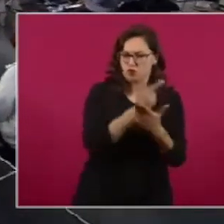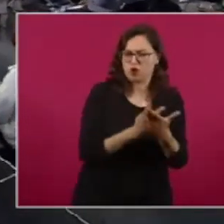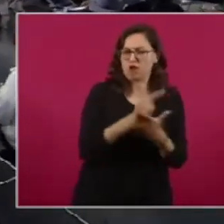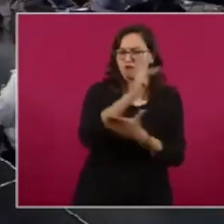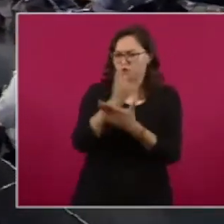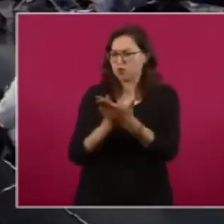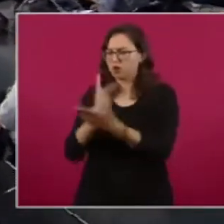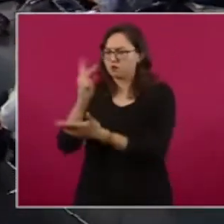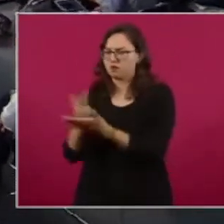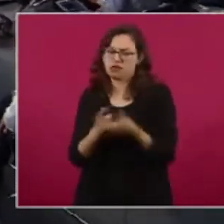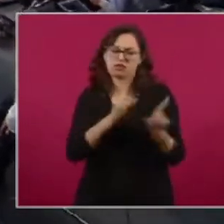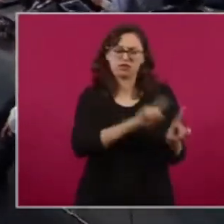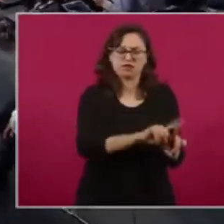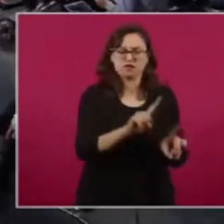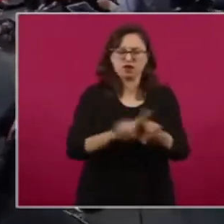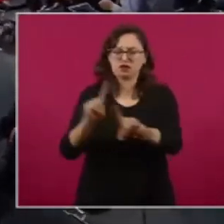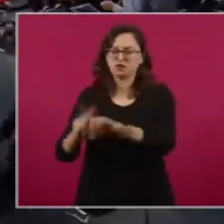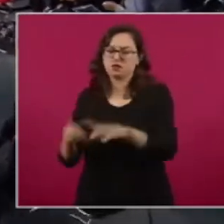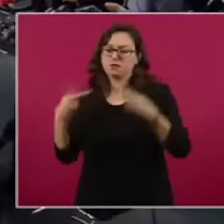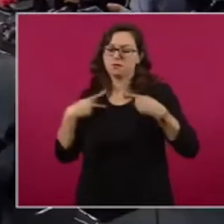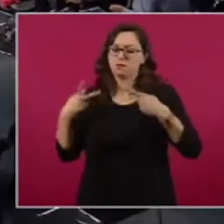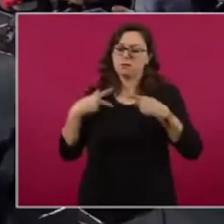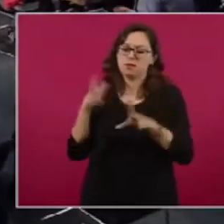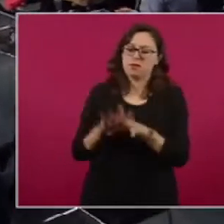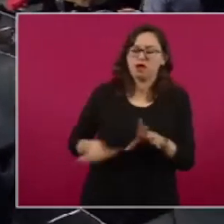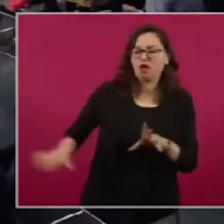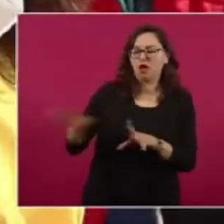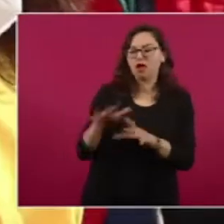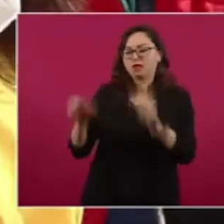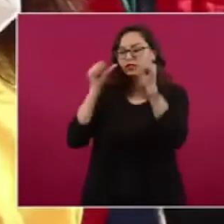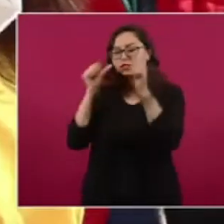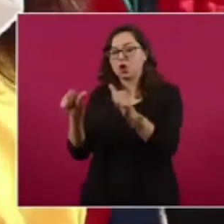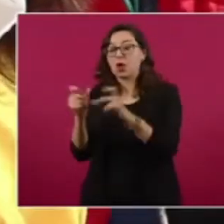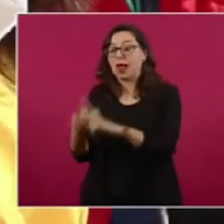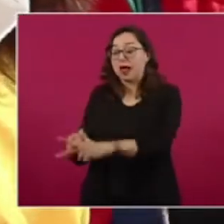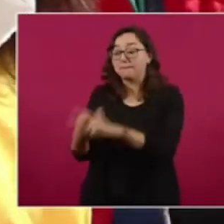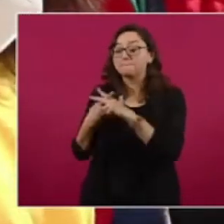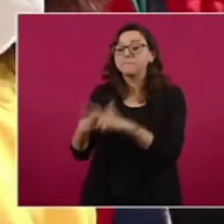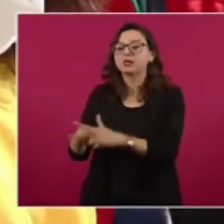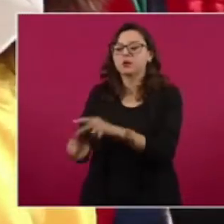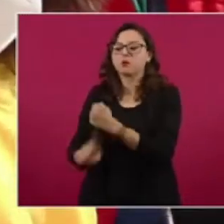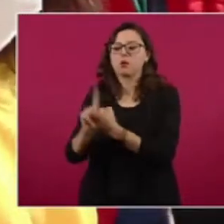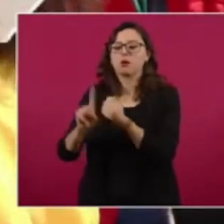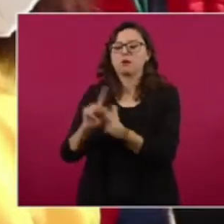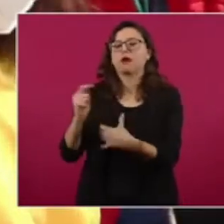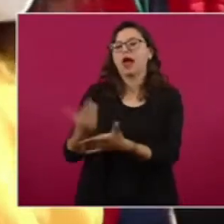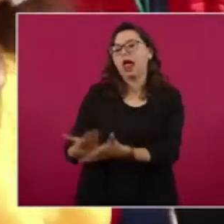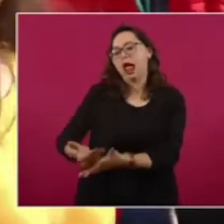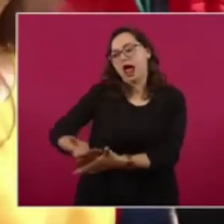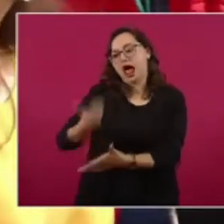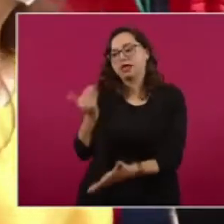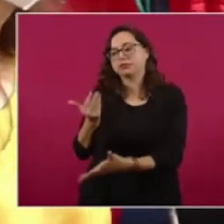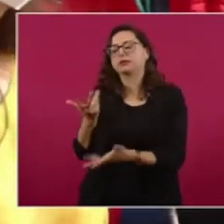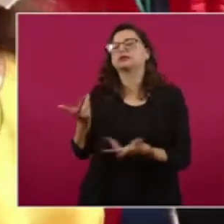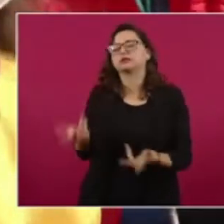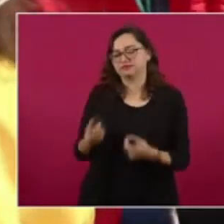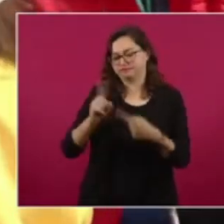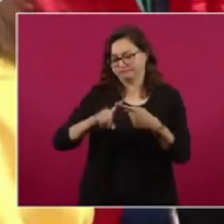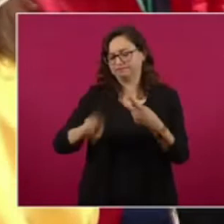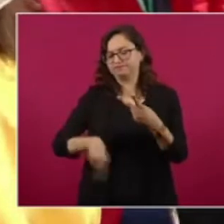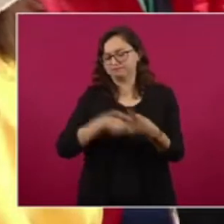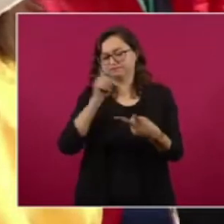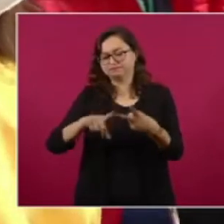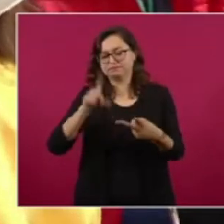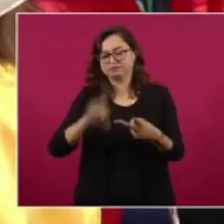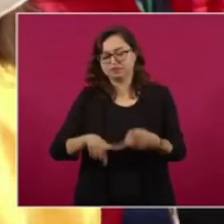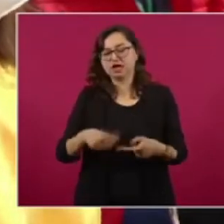combatir las causas o el fondo de la violencia, que todos los días usted encabeza la reunión de seguridad para revisar el tema, la